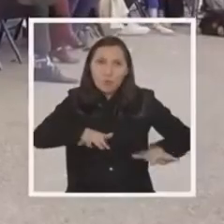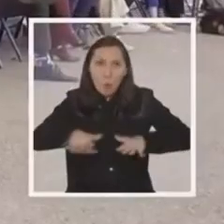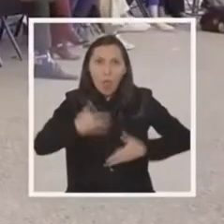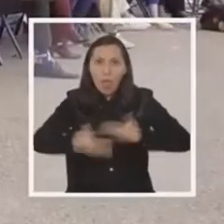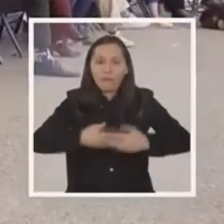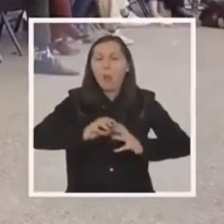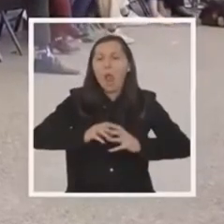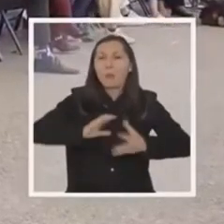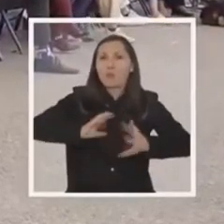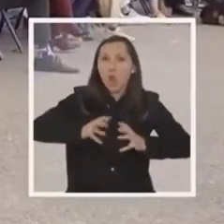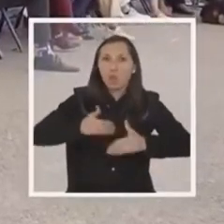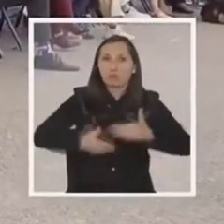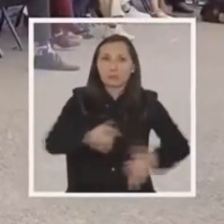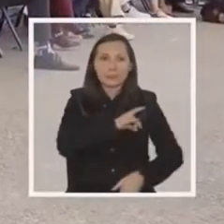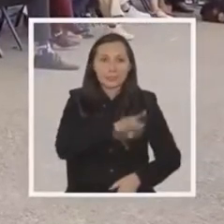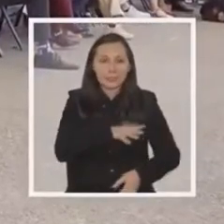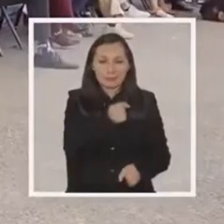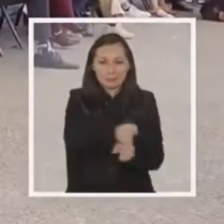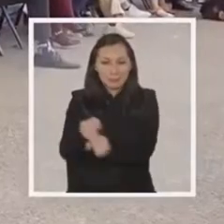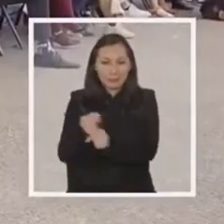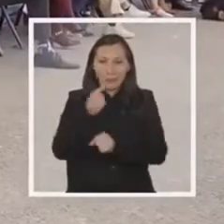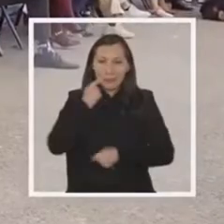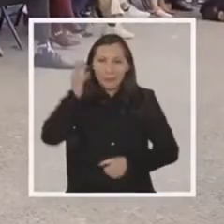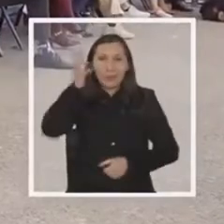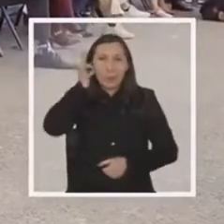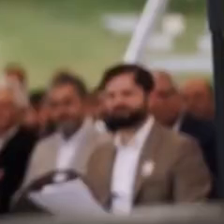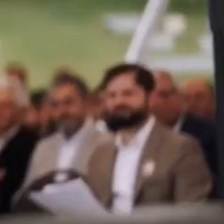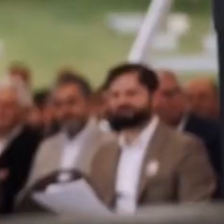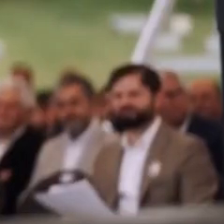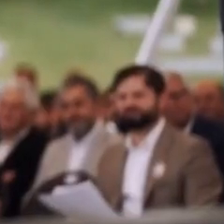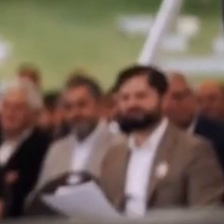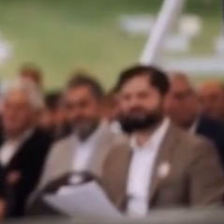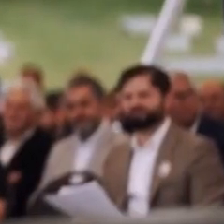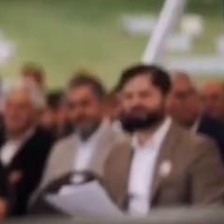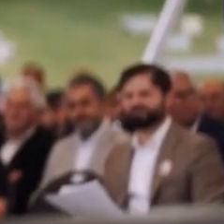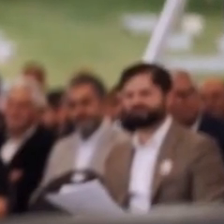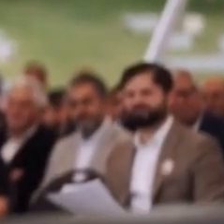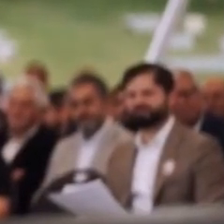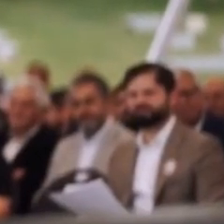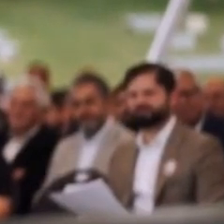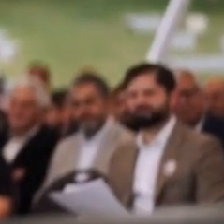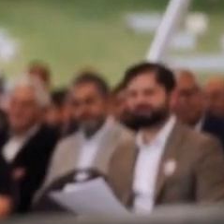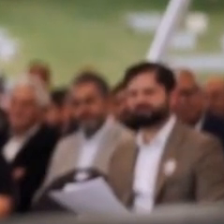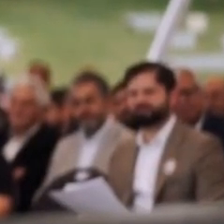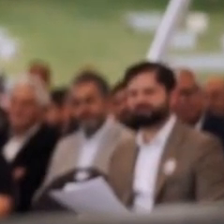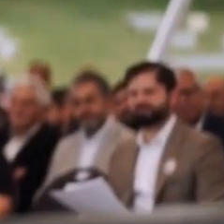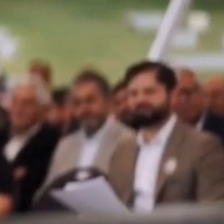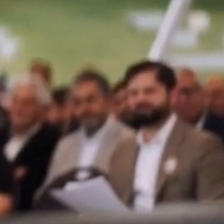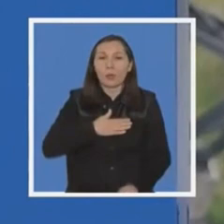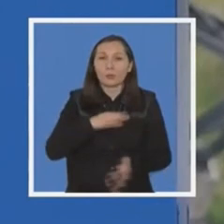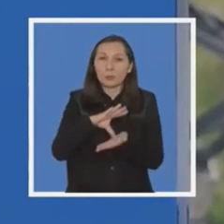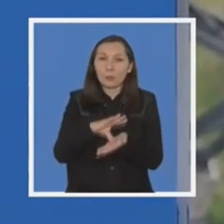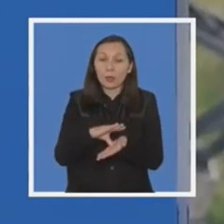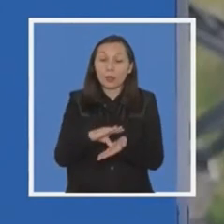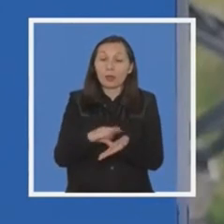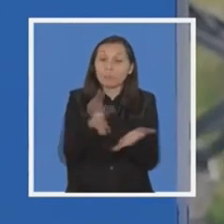Chile sus trabajadores y trabajadoras y sus familias en la misma línea se expresó la ministra del trabajo Janet